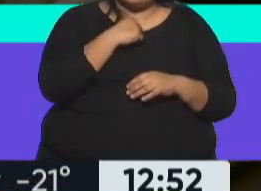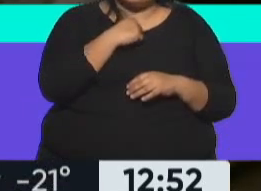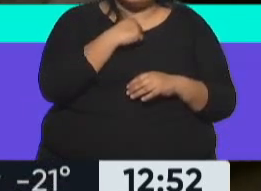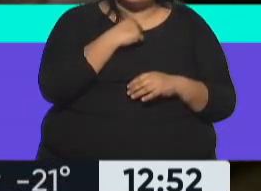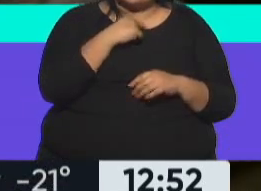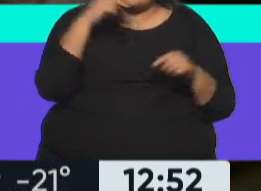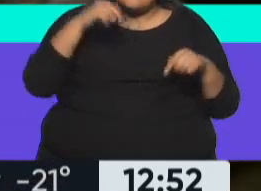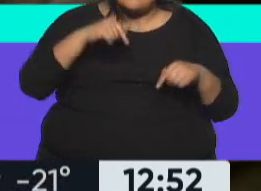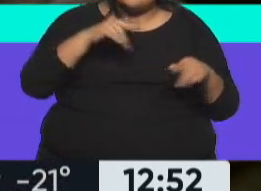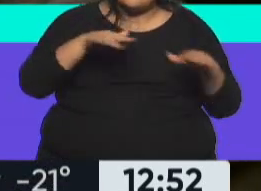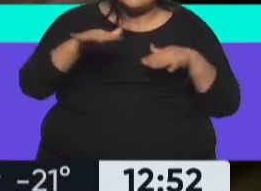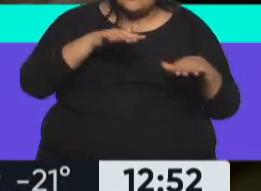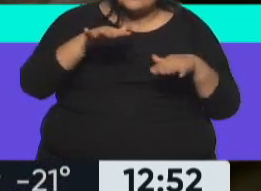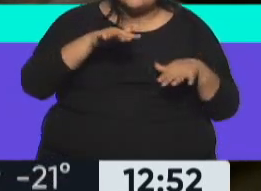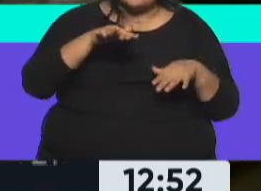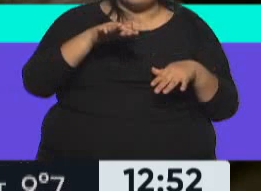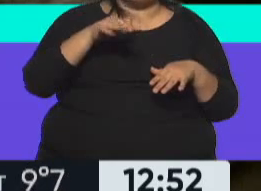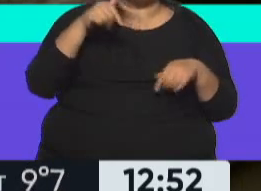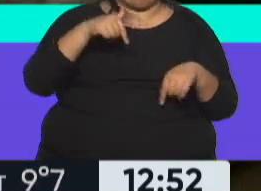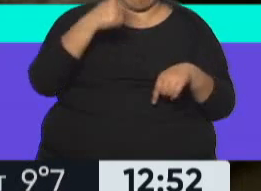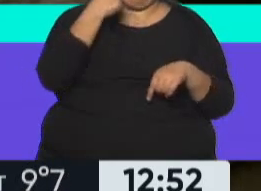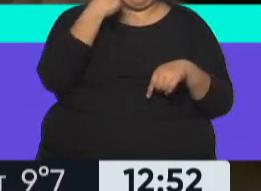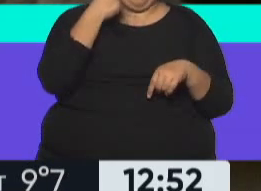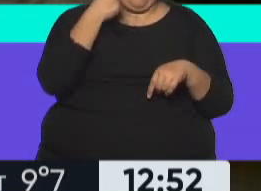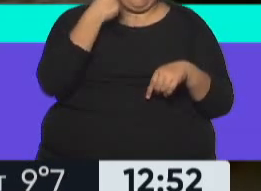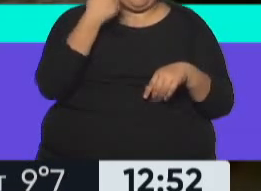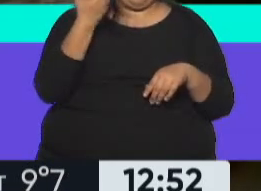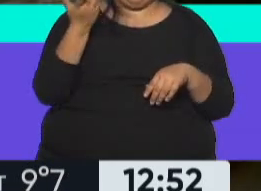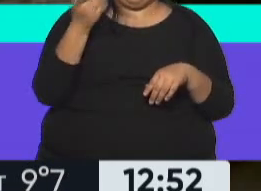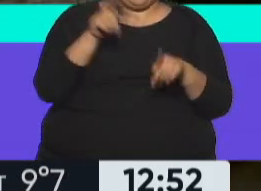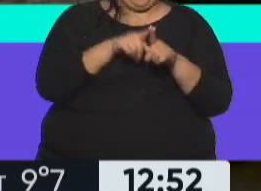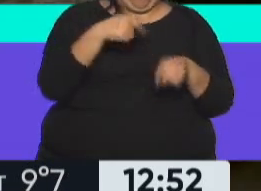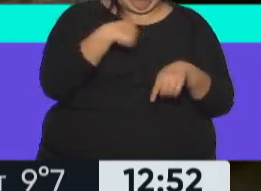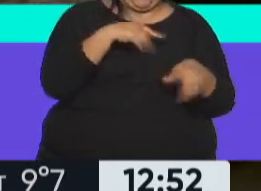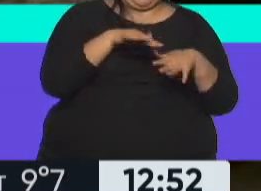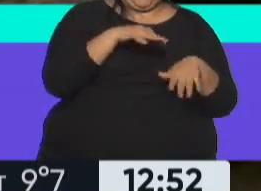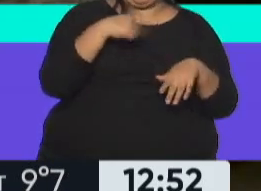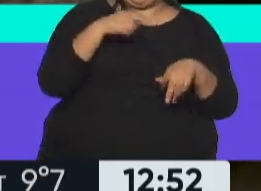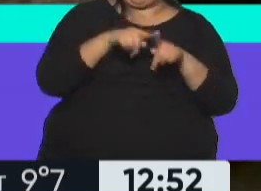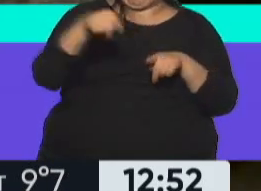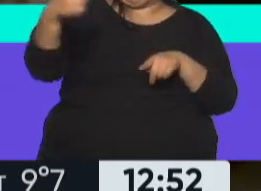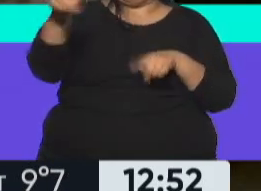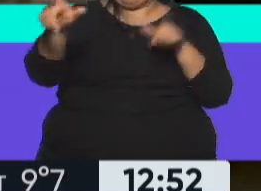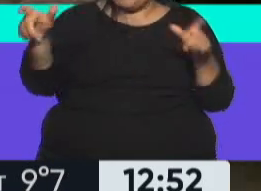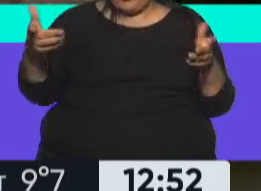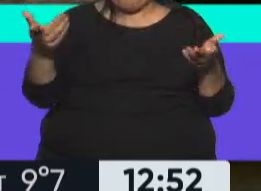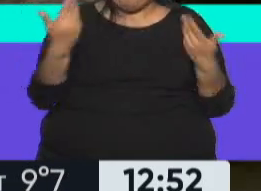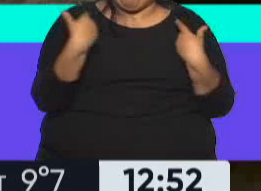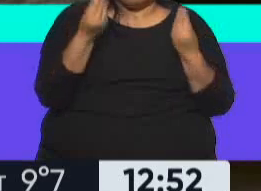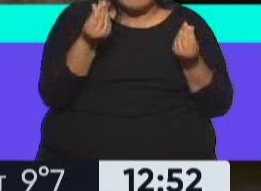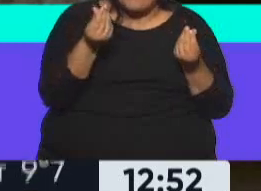que esta situación que estoy viviendo hoy, que me toca a mí, como le ha tocado a otros o le podría haber tocado a otro, digamos, sirva también un